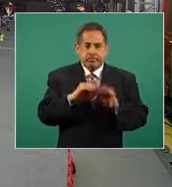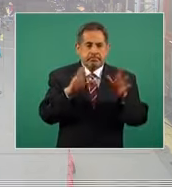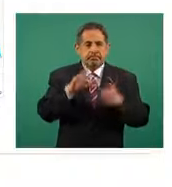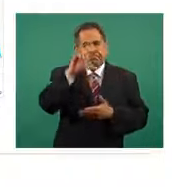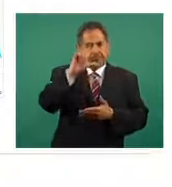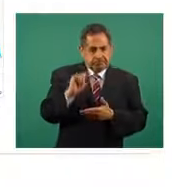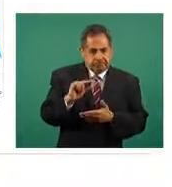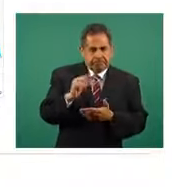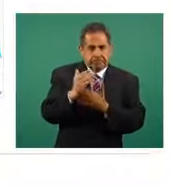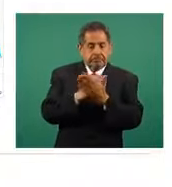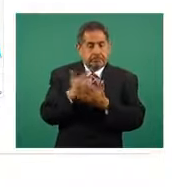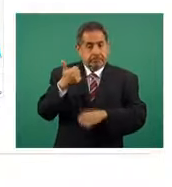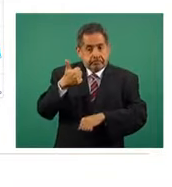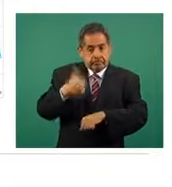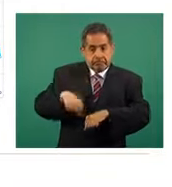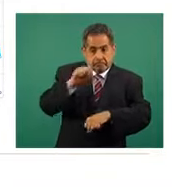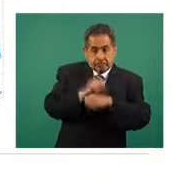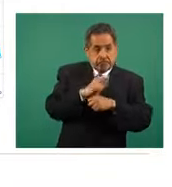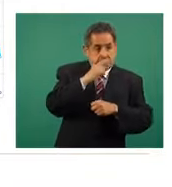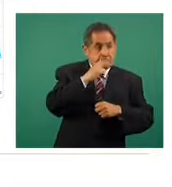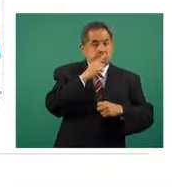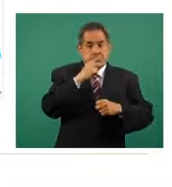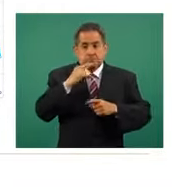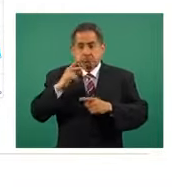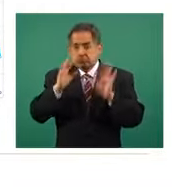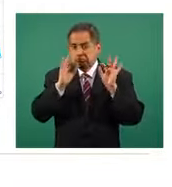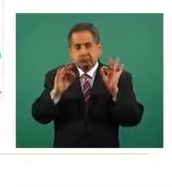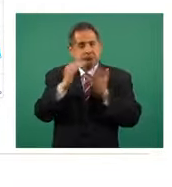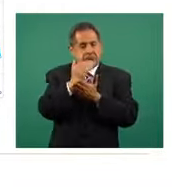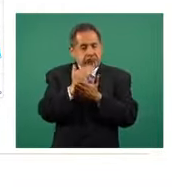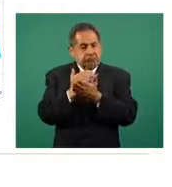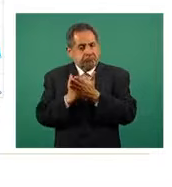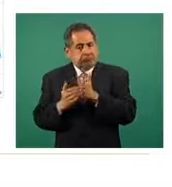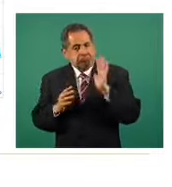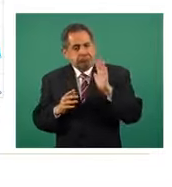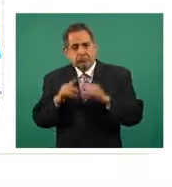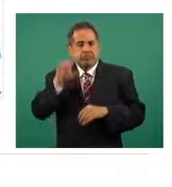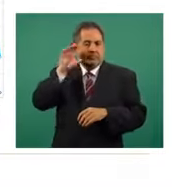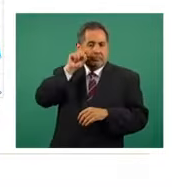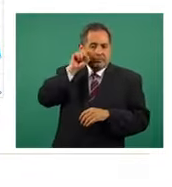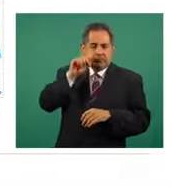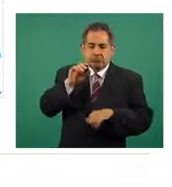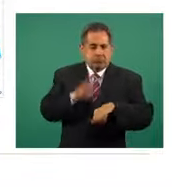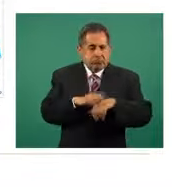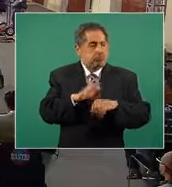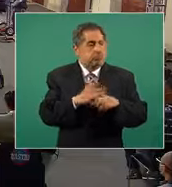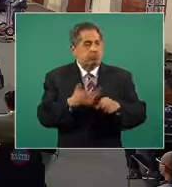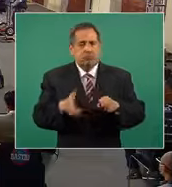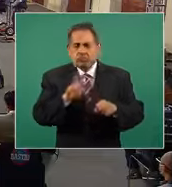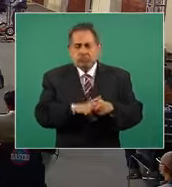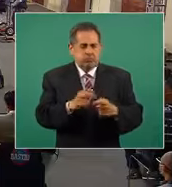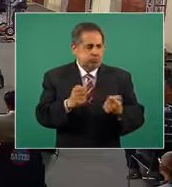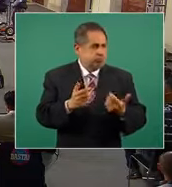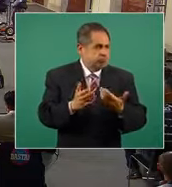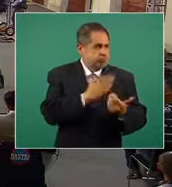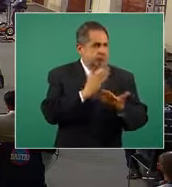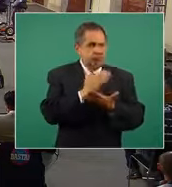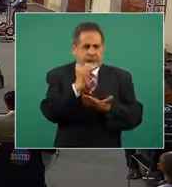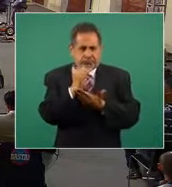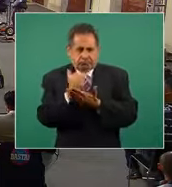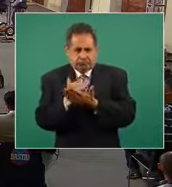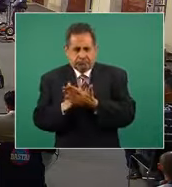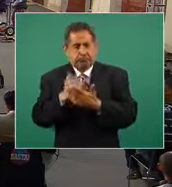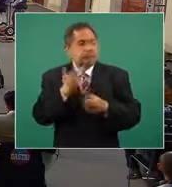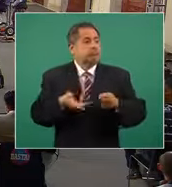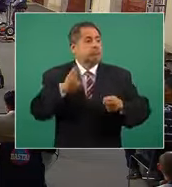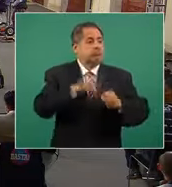baja, son 6 semanas de reducción consecutiva, está en semáforo naranja. La siguiente, las defunciones consistentemente van a la baja